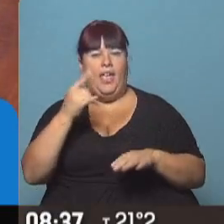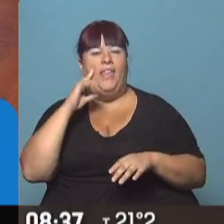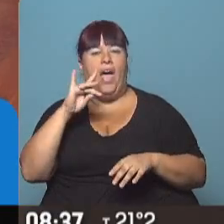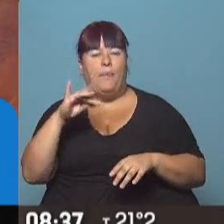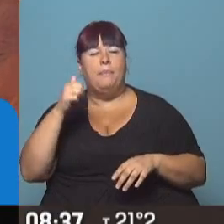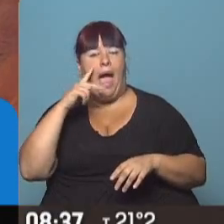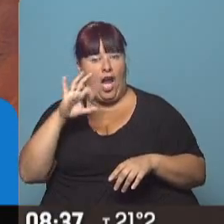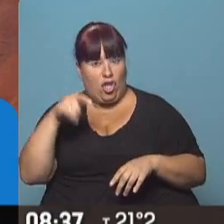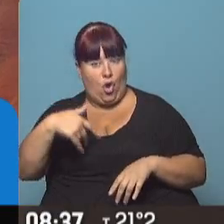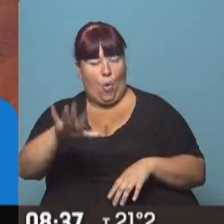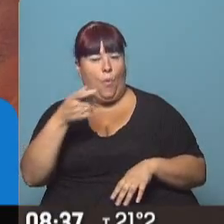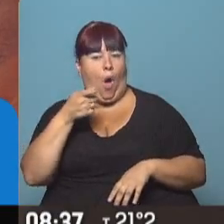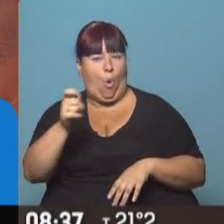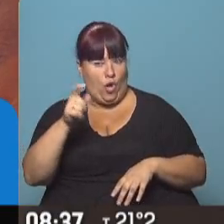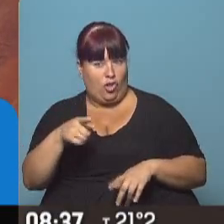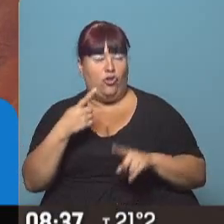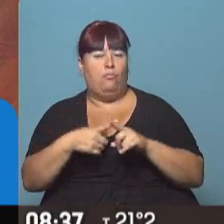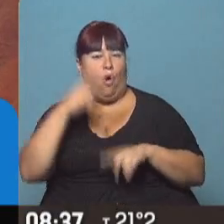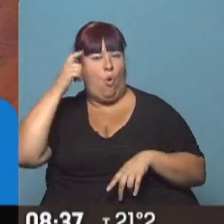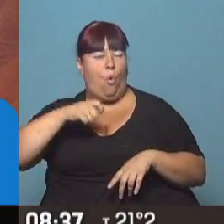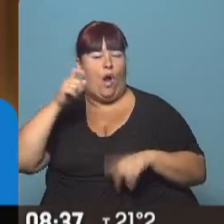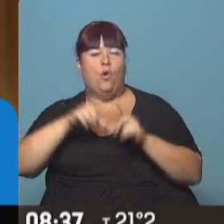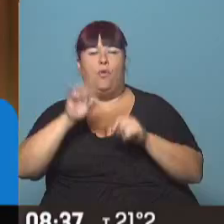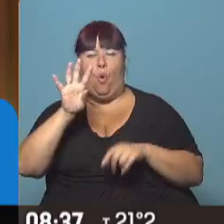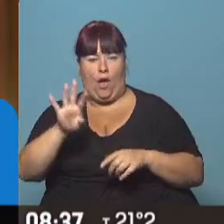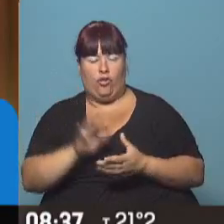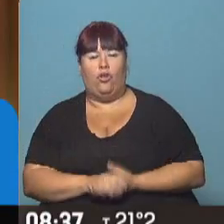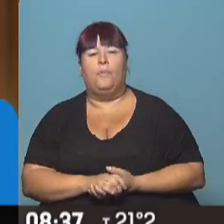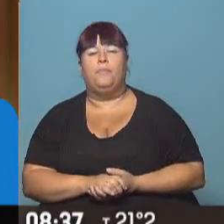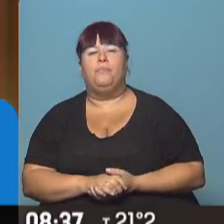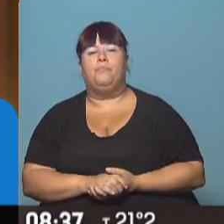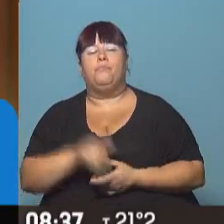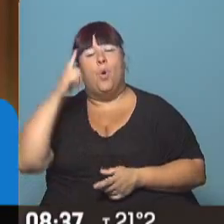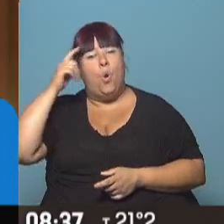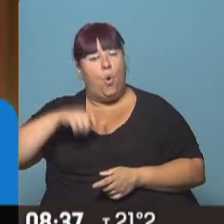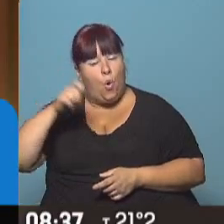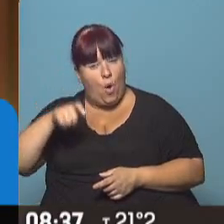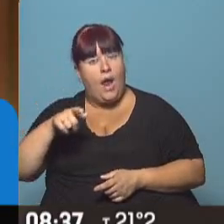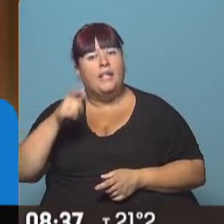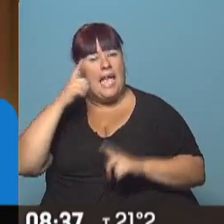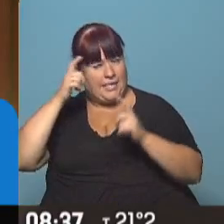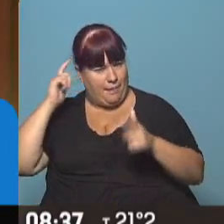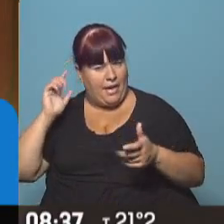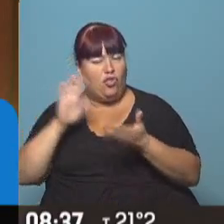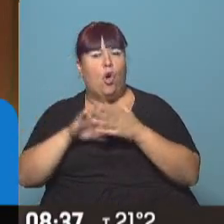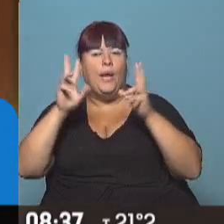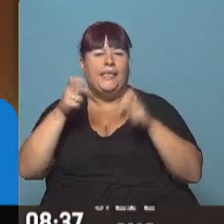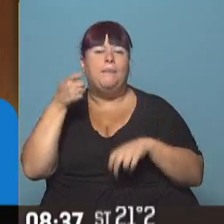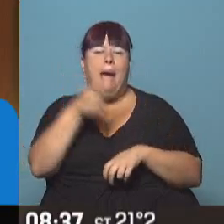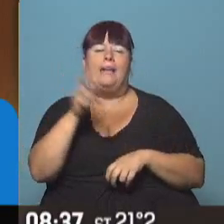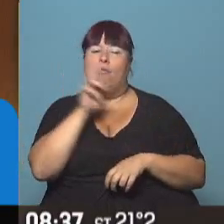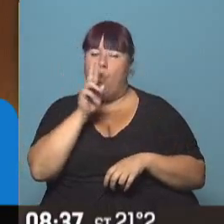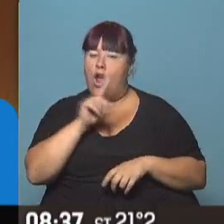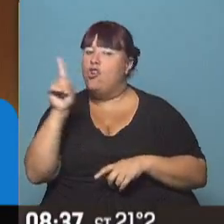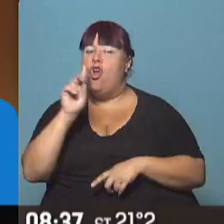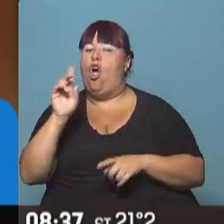Marino, y es quien va a ser juzgado por el Tribunal Oral número 4. Es un tribunal que tiene experiencia en casos de femicidios,